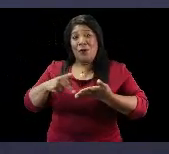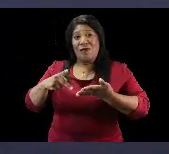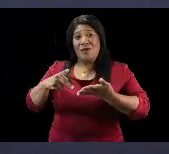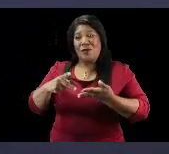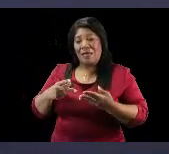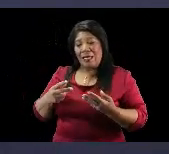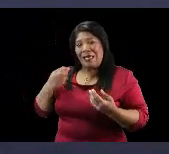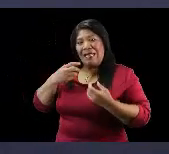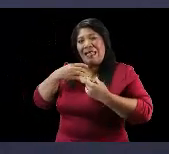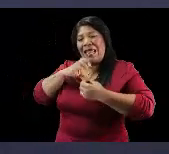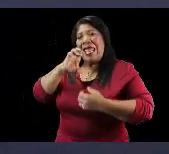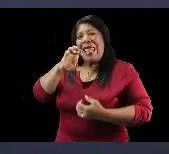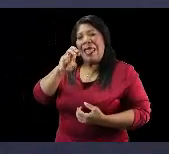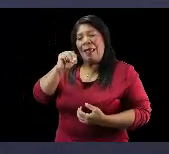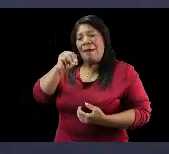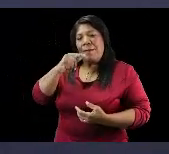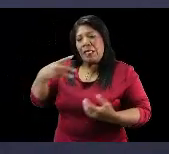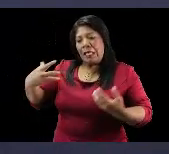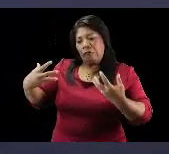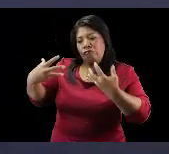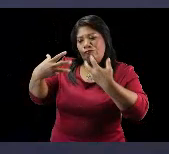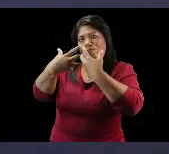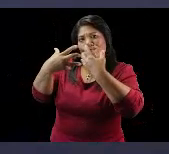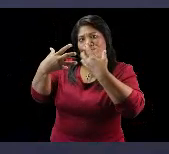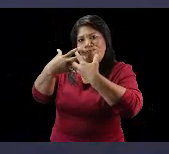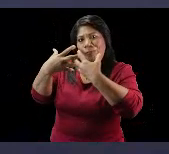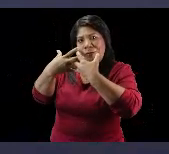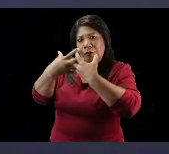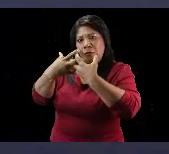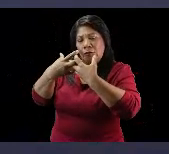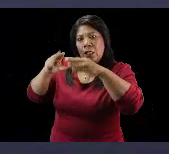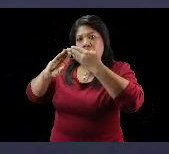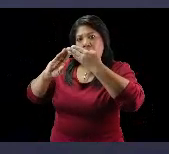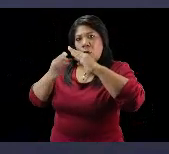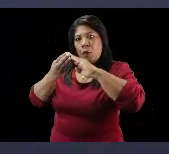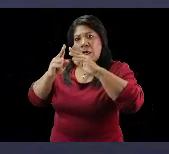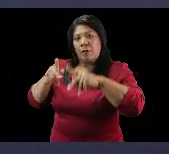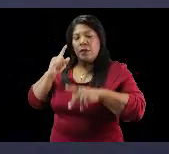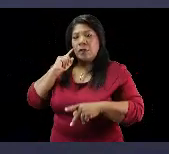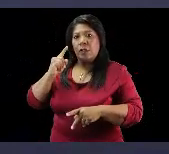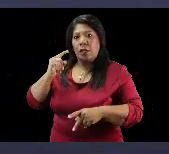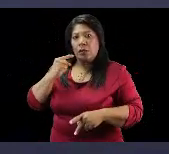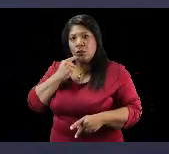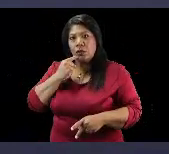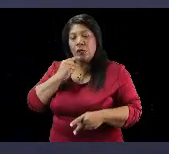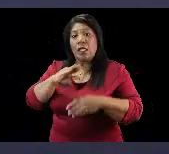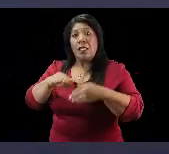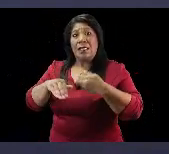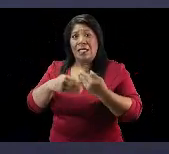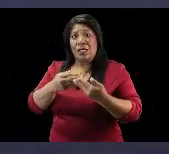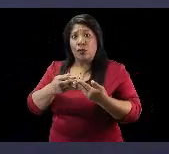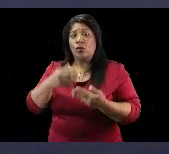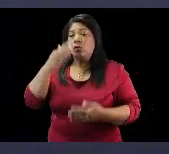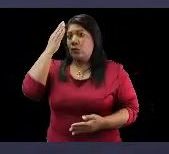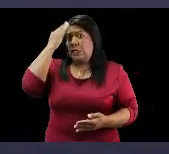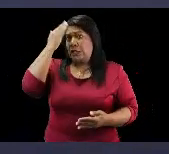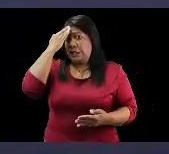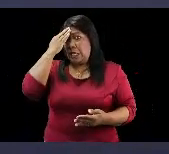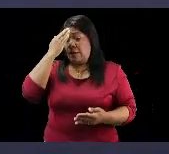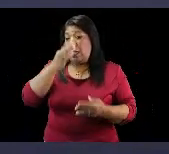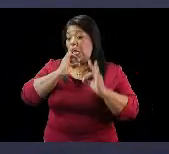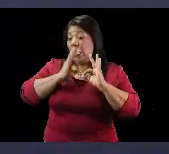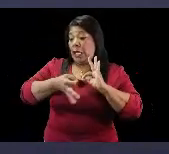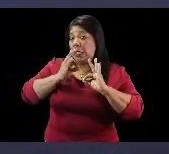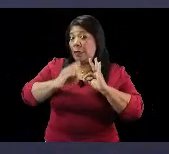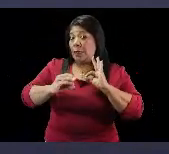vincularse con ellos y de verdad hacerlos sentir de lo que viene ya desde la Convención de los Derechos